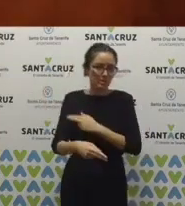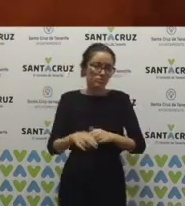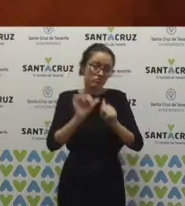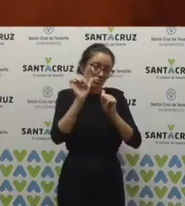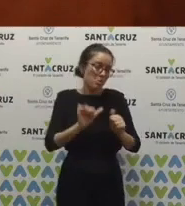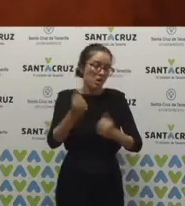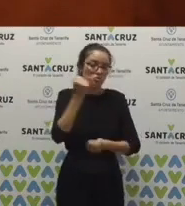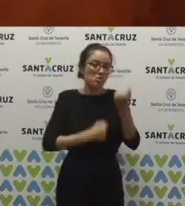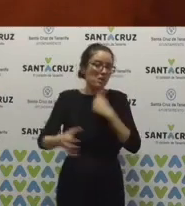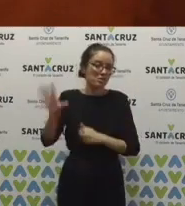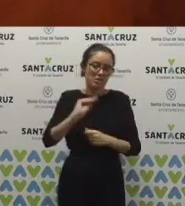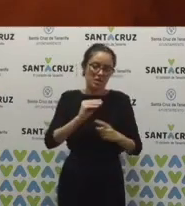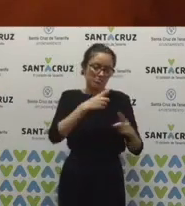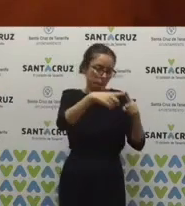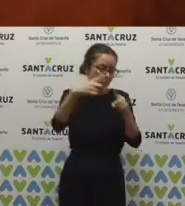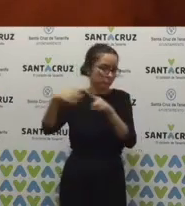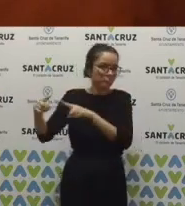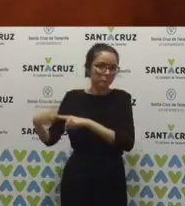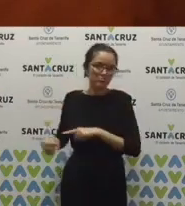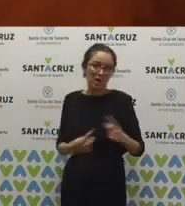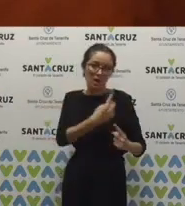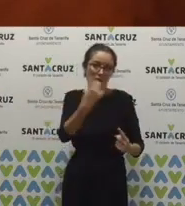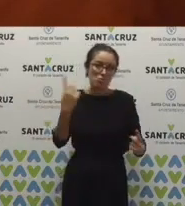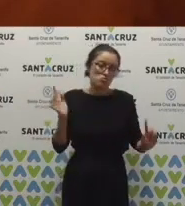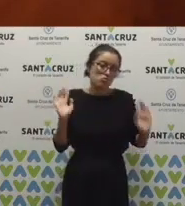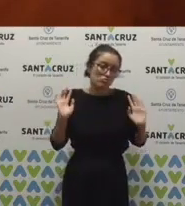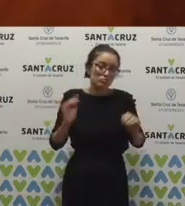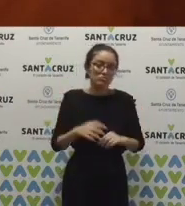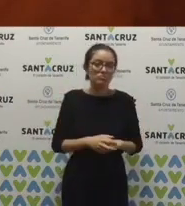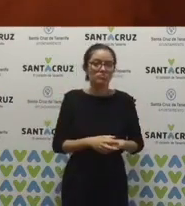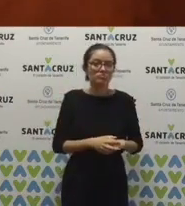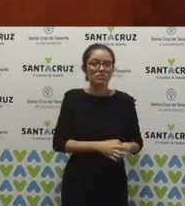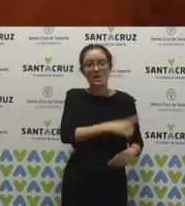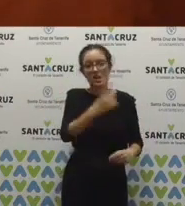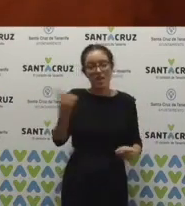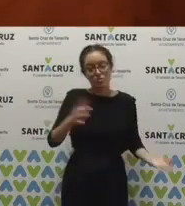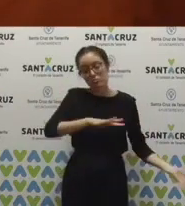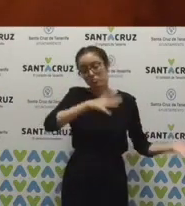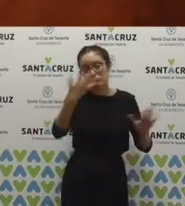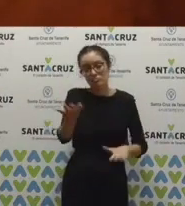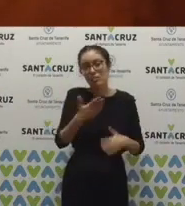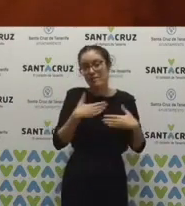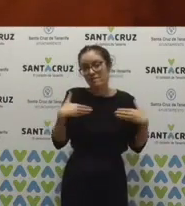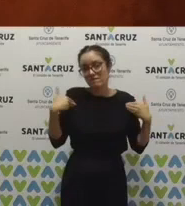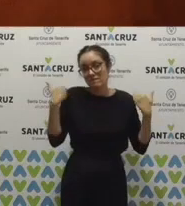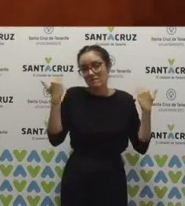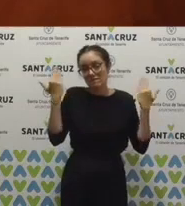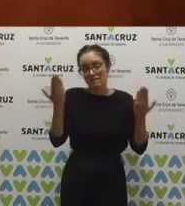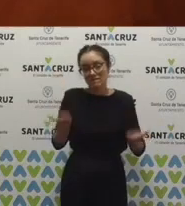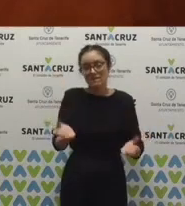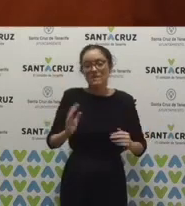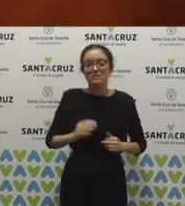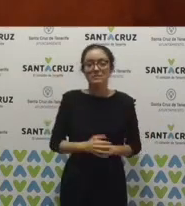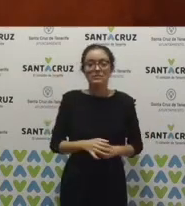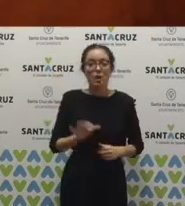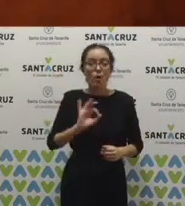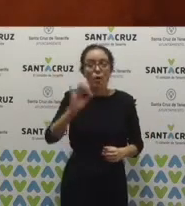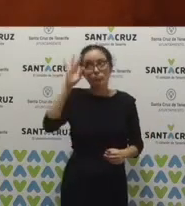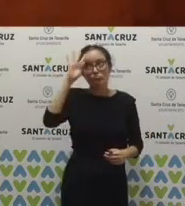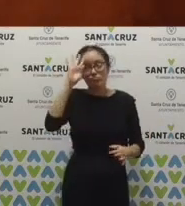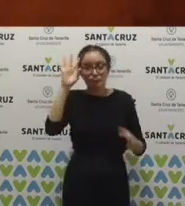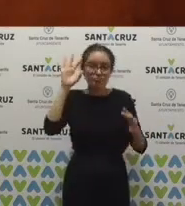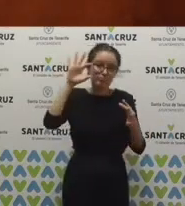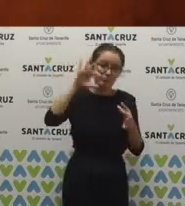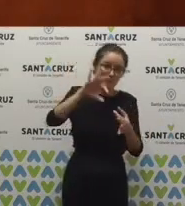o del administración pública y cada cual aplica el que le viene a semejanza de sus